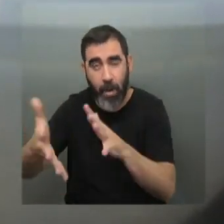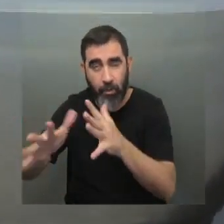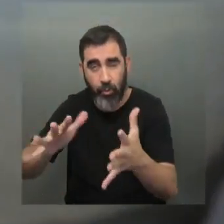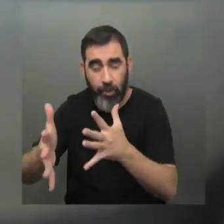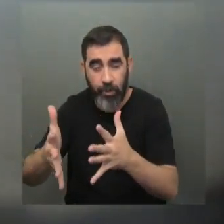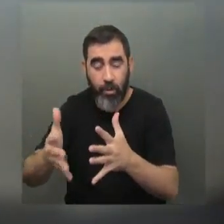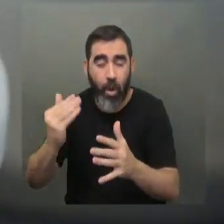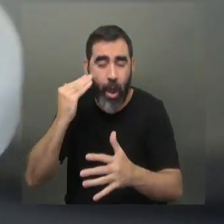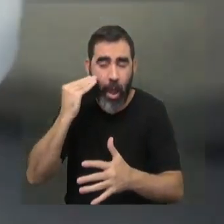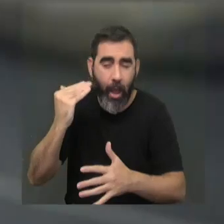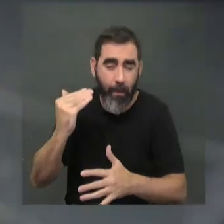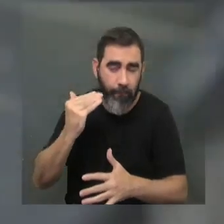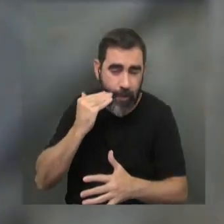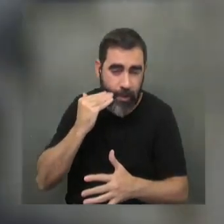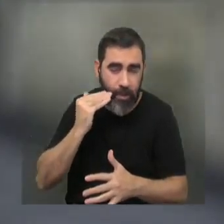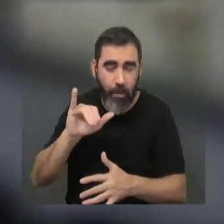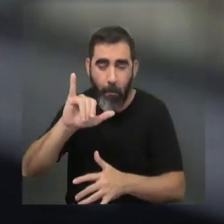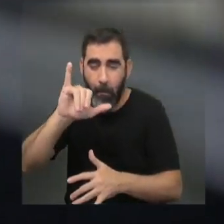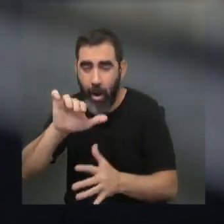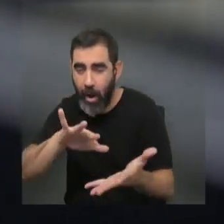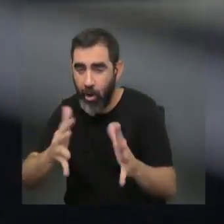de abril,